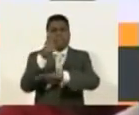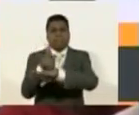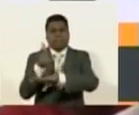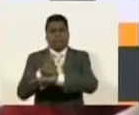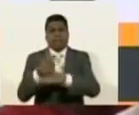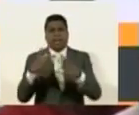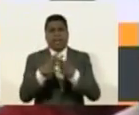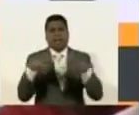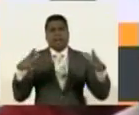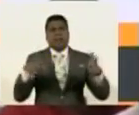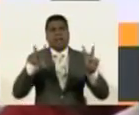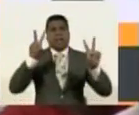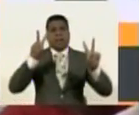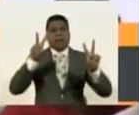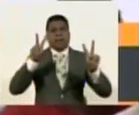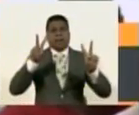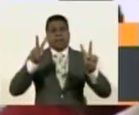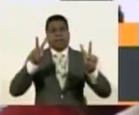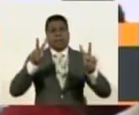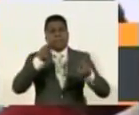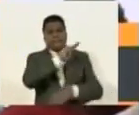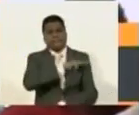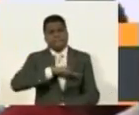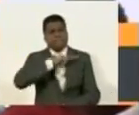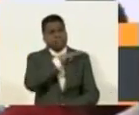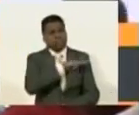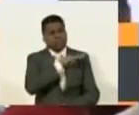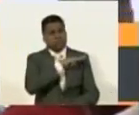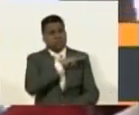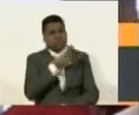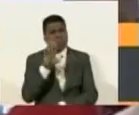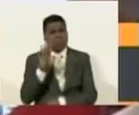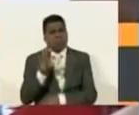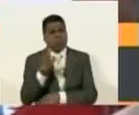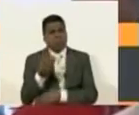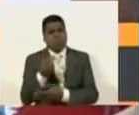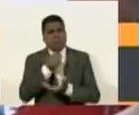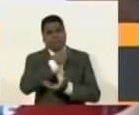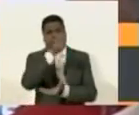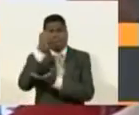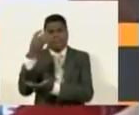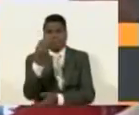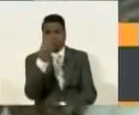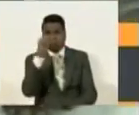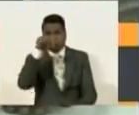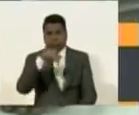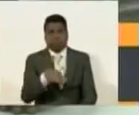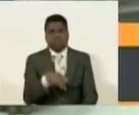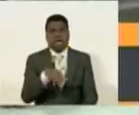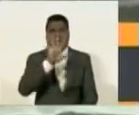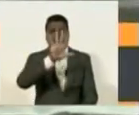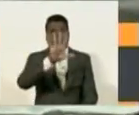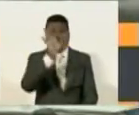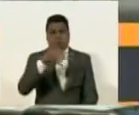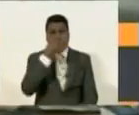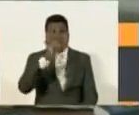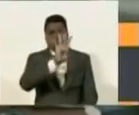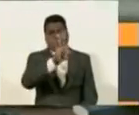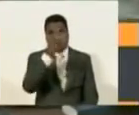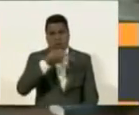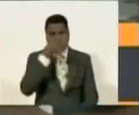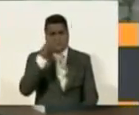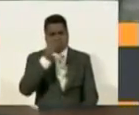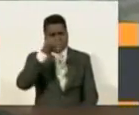de la gran misión Abastecimiento Soberano. Se inicia hoy, ¿verdad? Hoy. A las 5 de la tarde, a las 4 de la tarde.